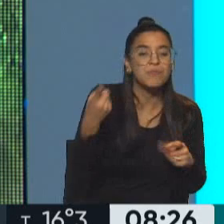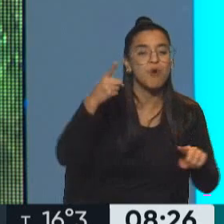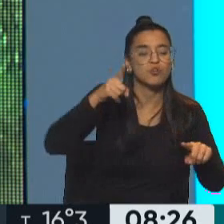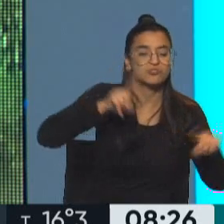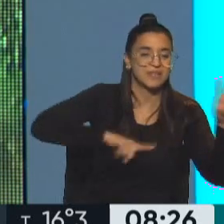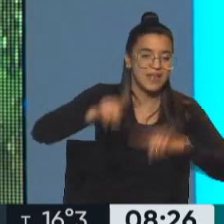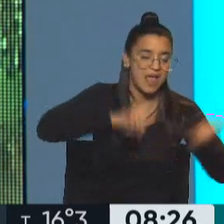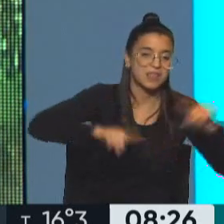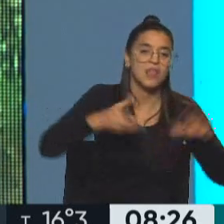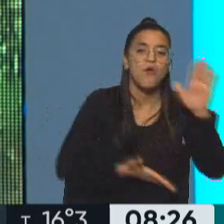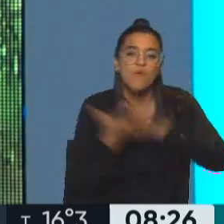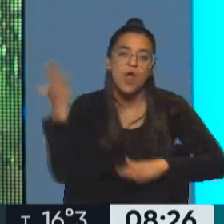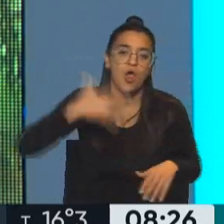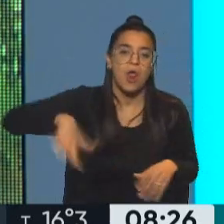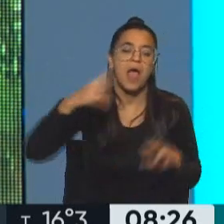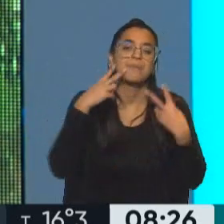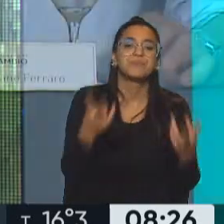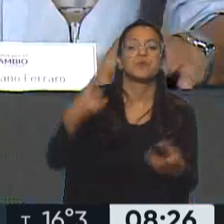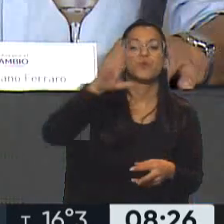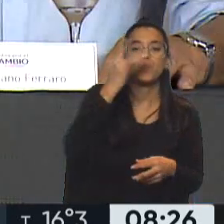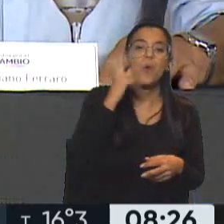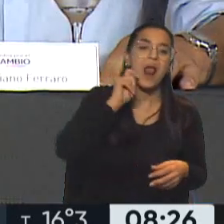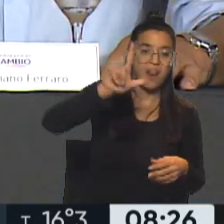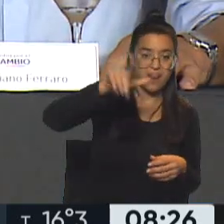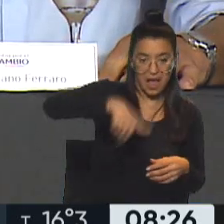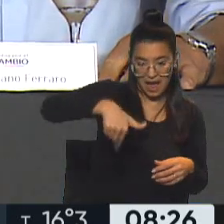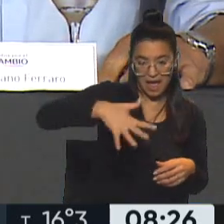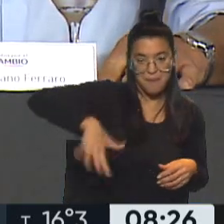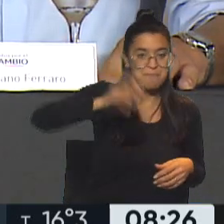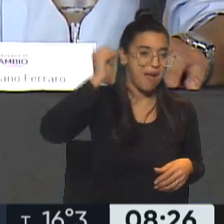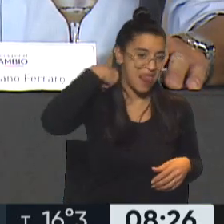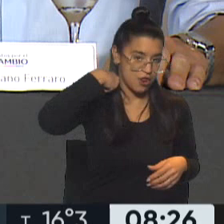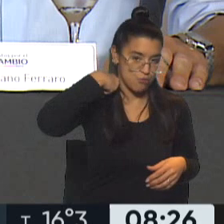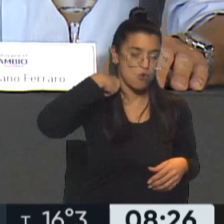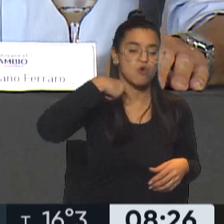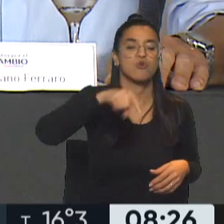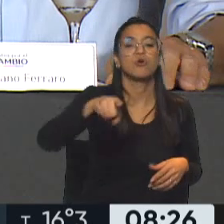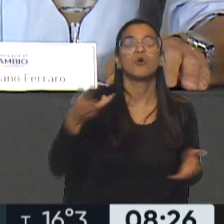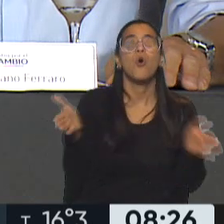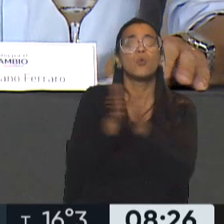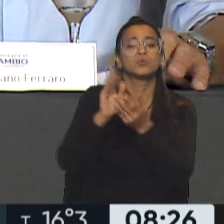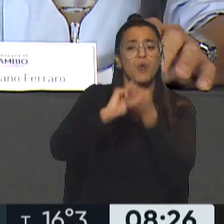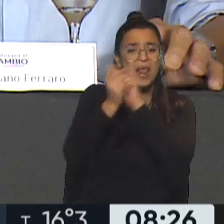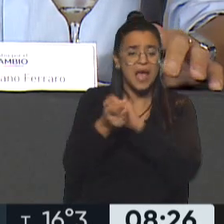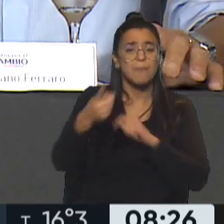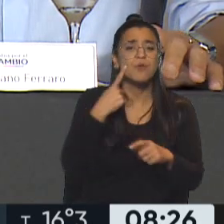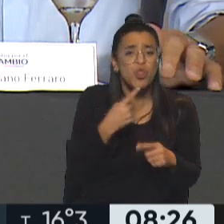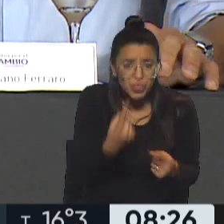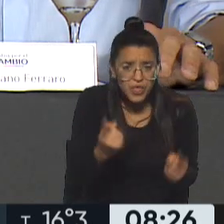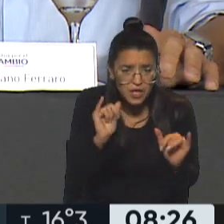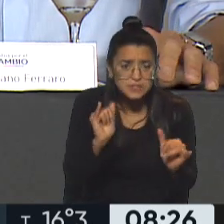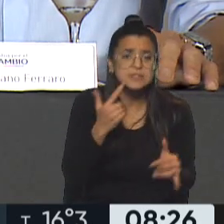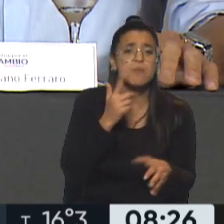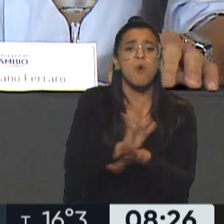desfilaron por la exposición rural aquí en Palermo. Eso está muy bien. De hecho, bueno, desde Juntos por el Cambio han manifestado que de alguna manera son